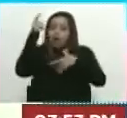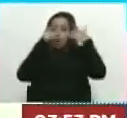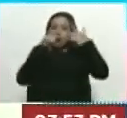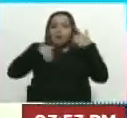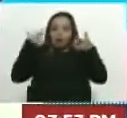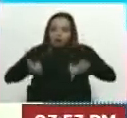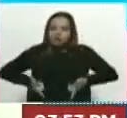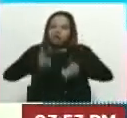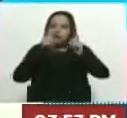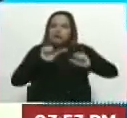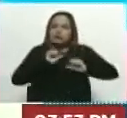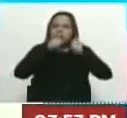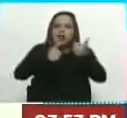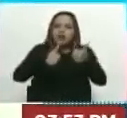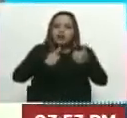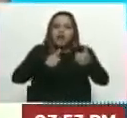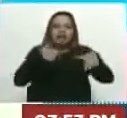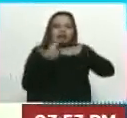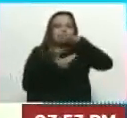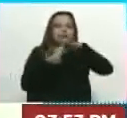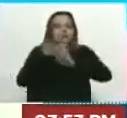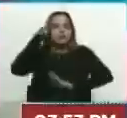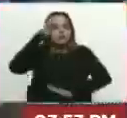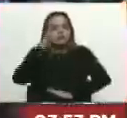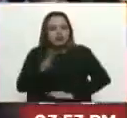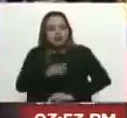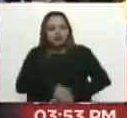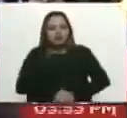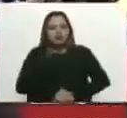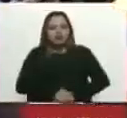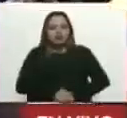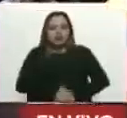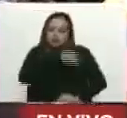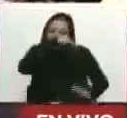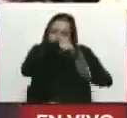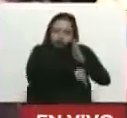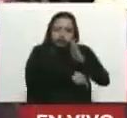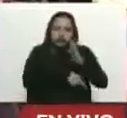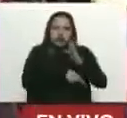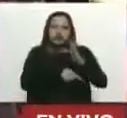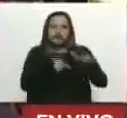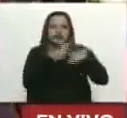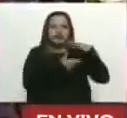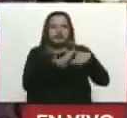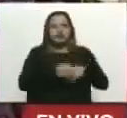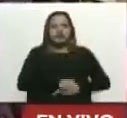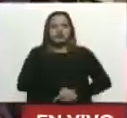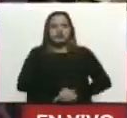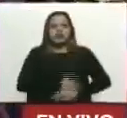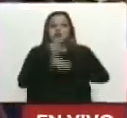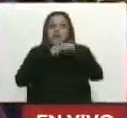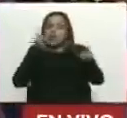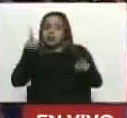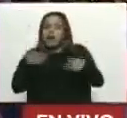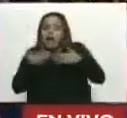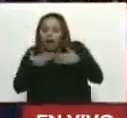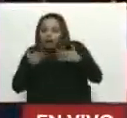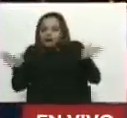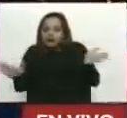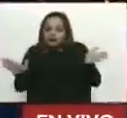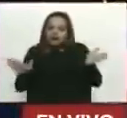posible iniciar una revolución militar puertas adentro de la revolución, pero a la misma vez abriendo